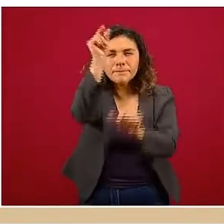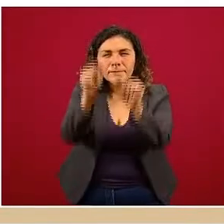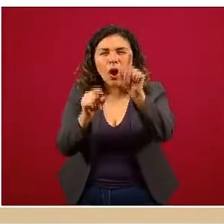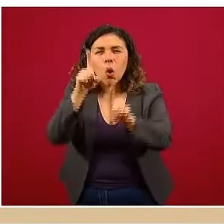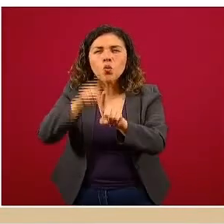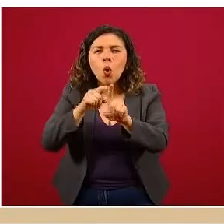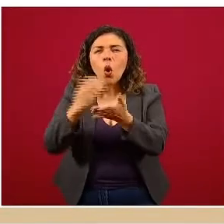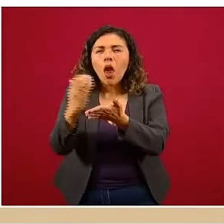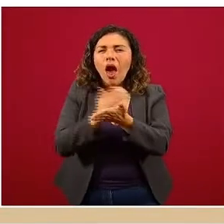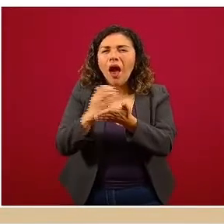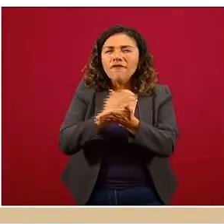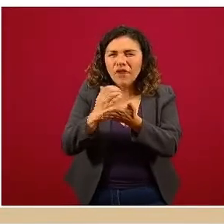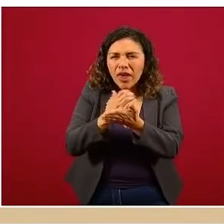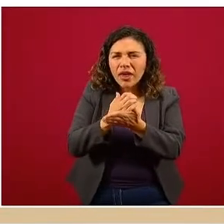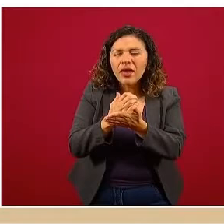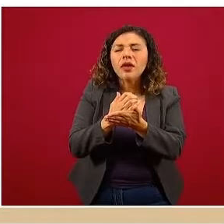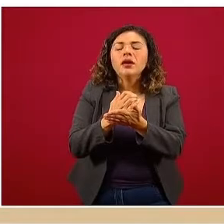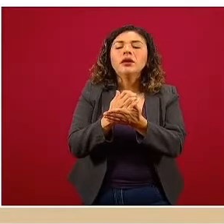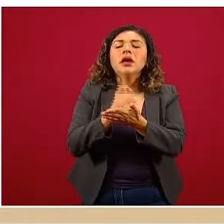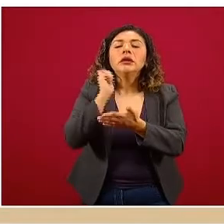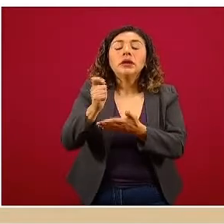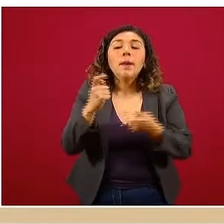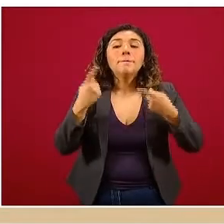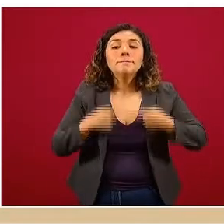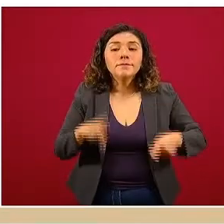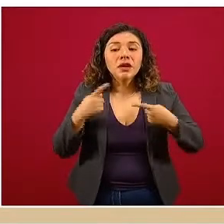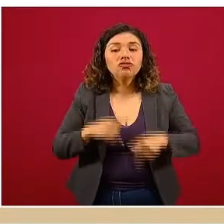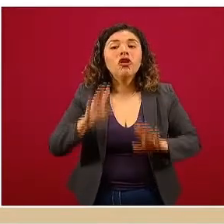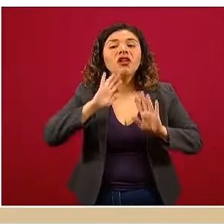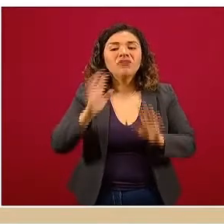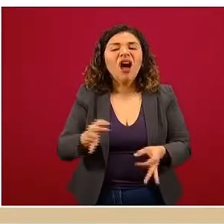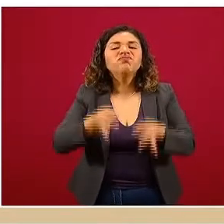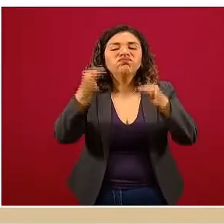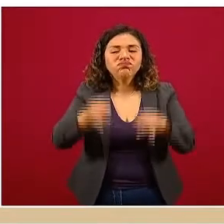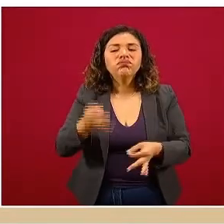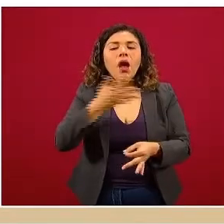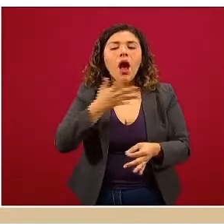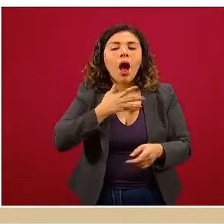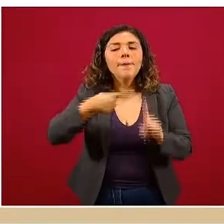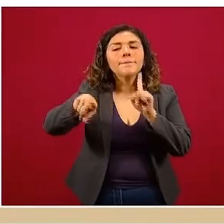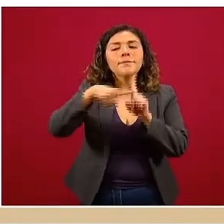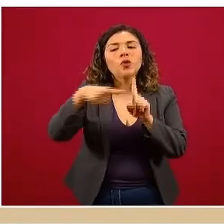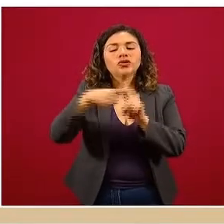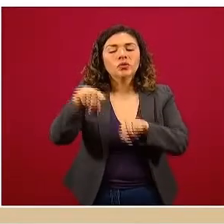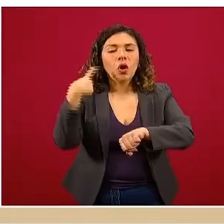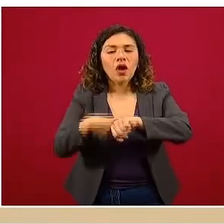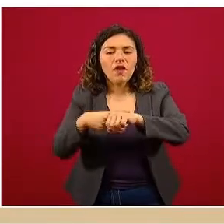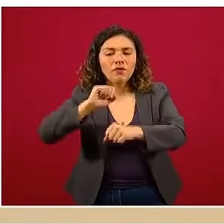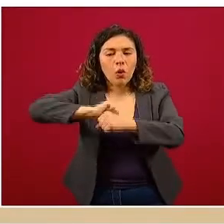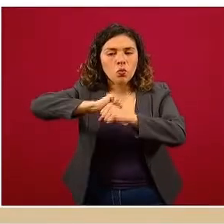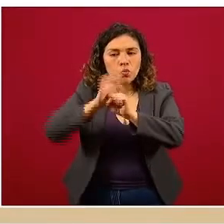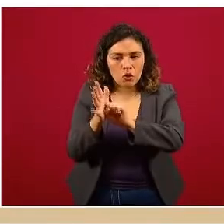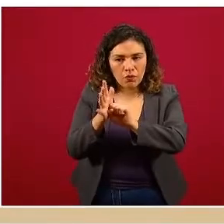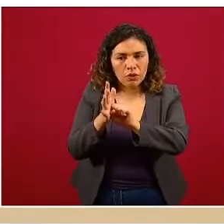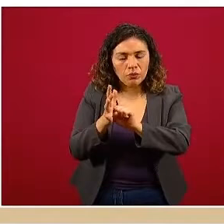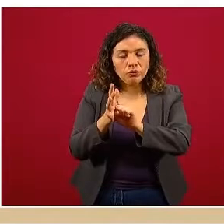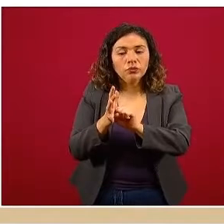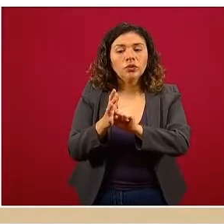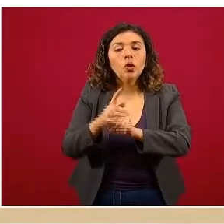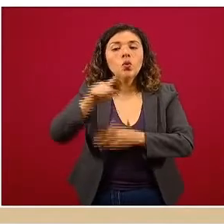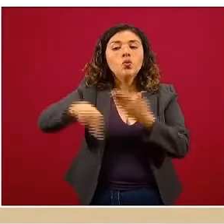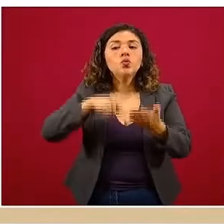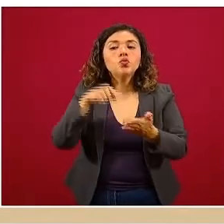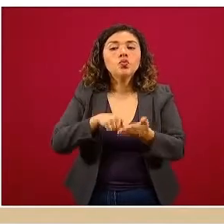en color café, las personas que han sido confirmadas, el número de personas que han sido confirmadas. En